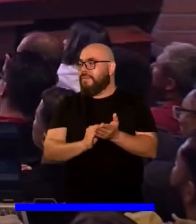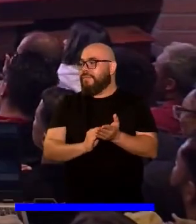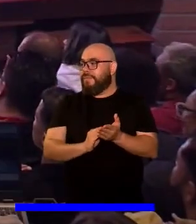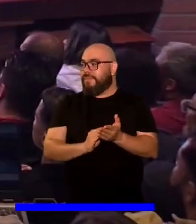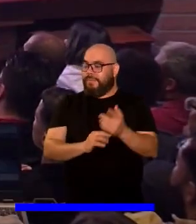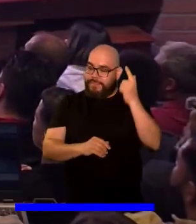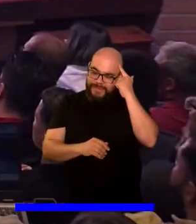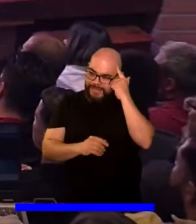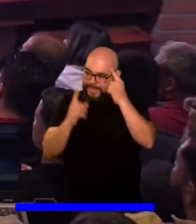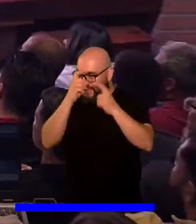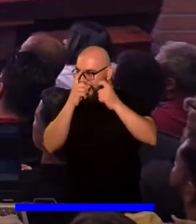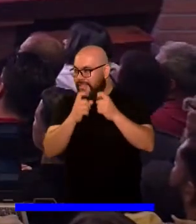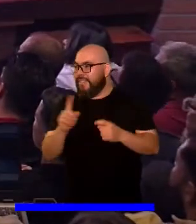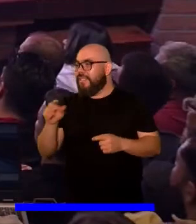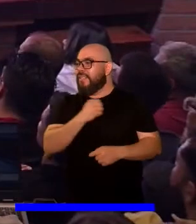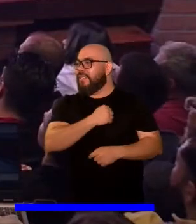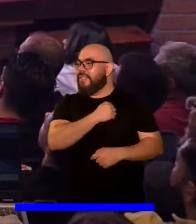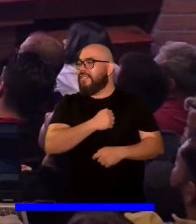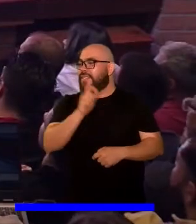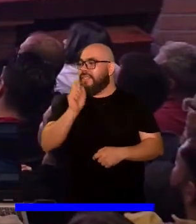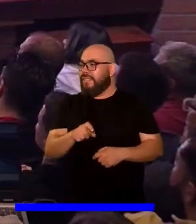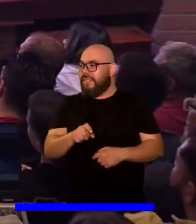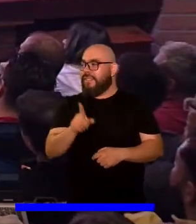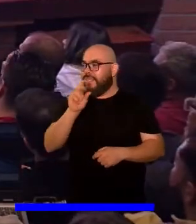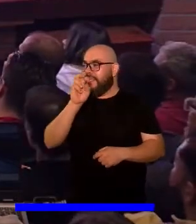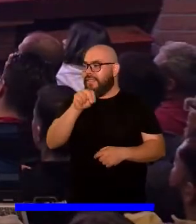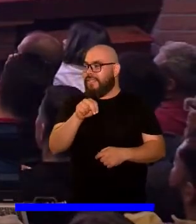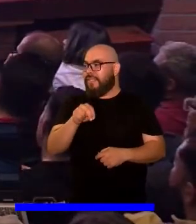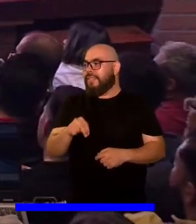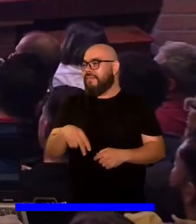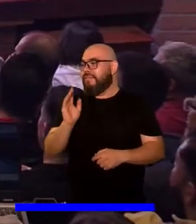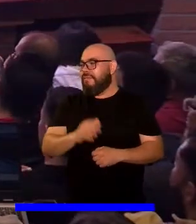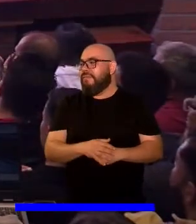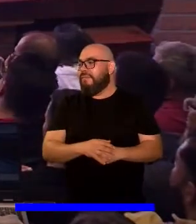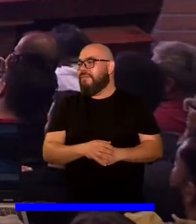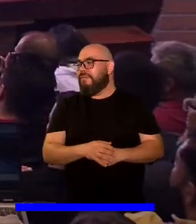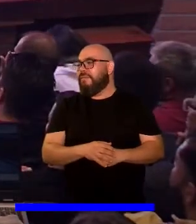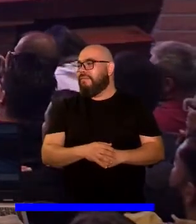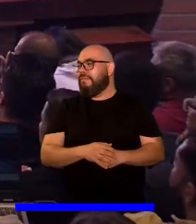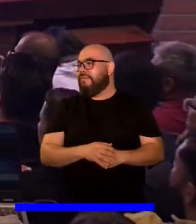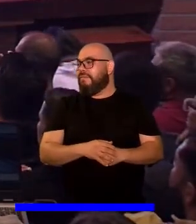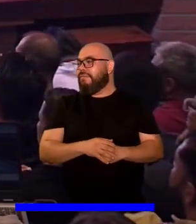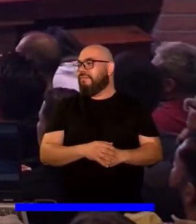pie con bolas y después me preguntaban, venga, es que tiene que sacarle el seno de, yo qué sé,